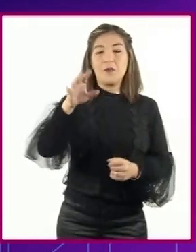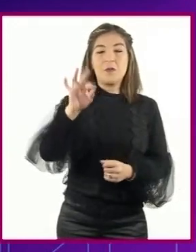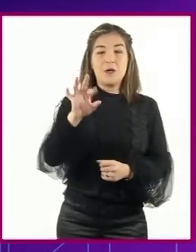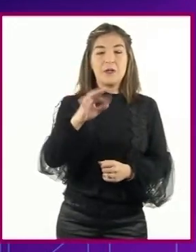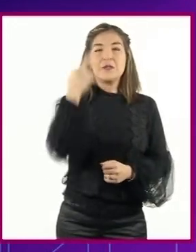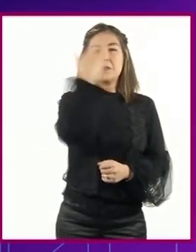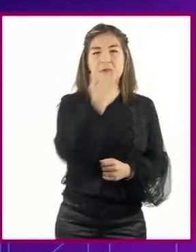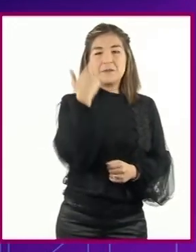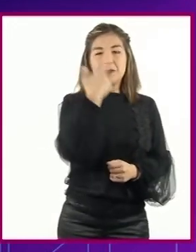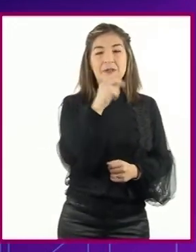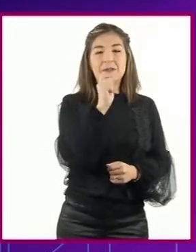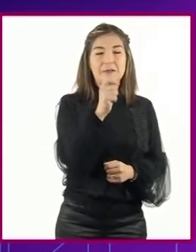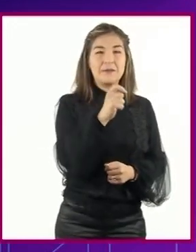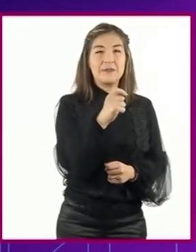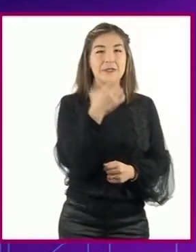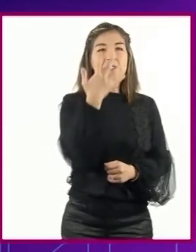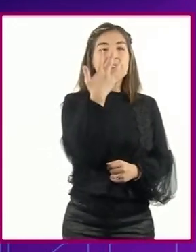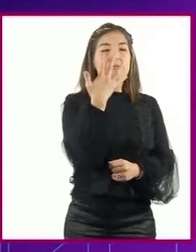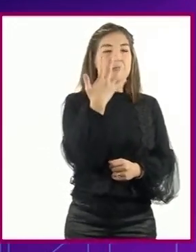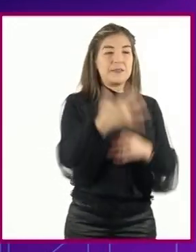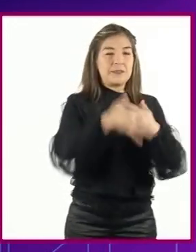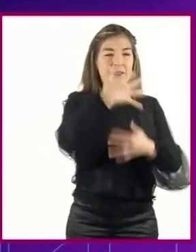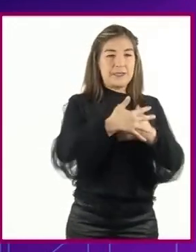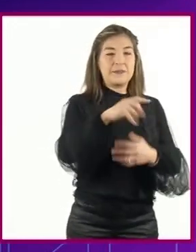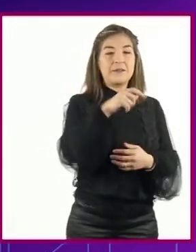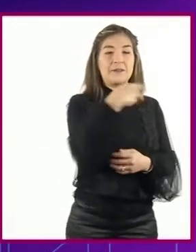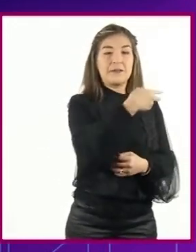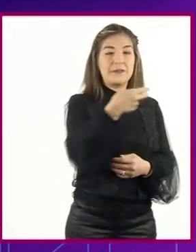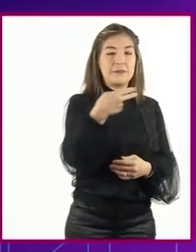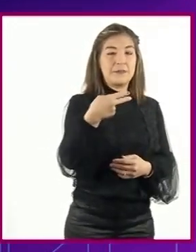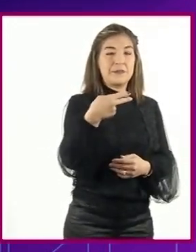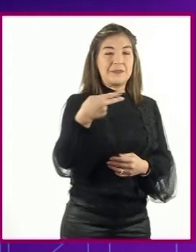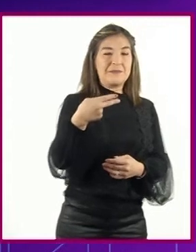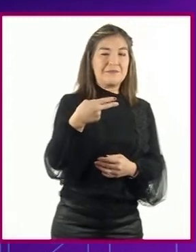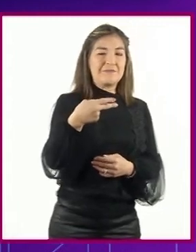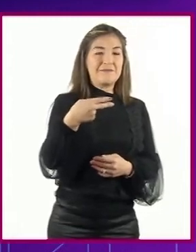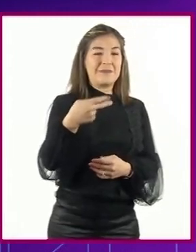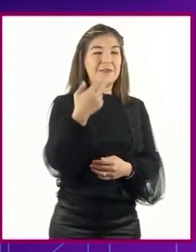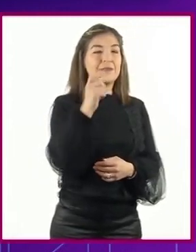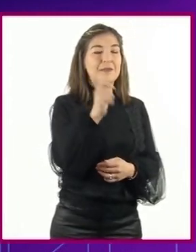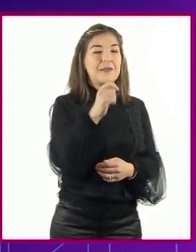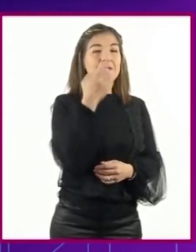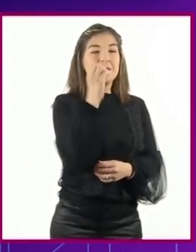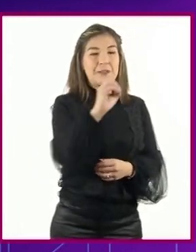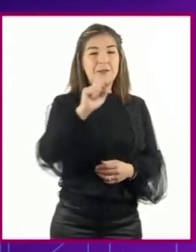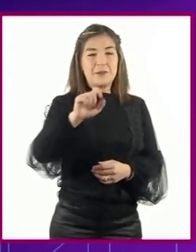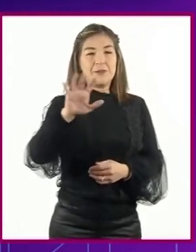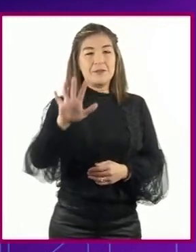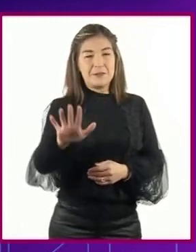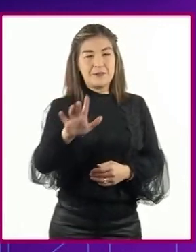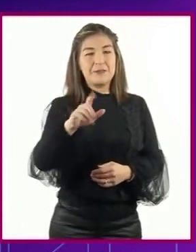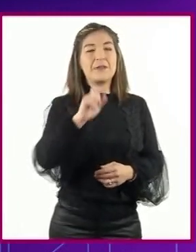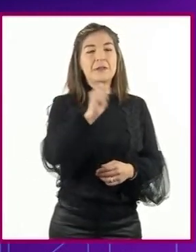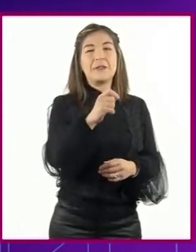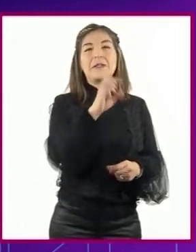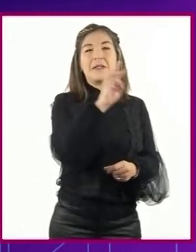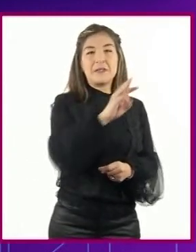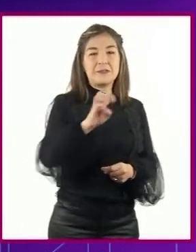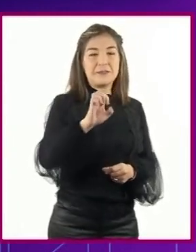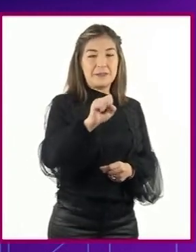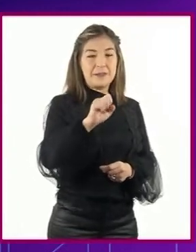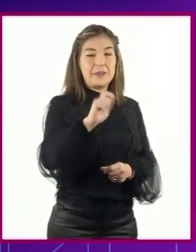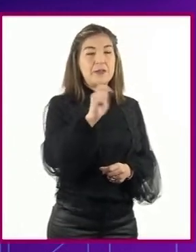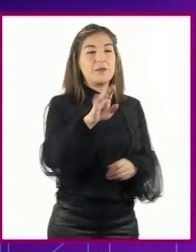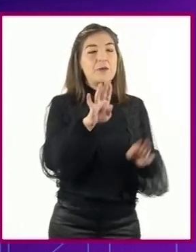las divisiones 15 entre 0.375 y 360 entre 9 con la finalidad